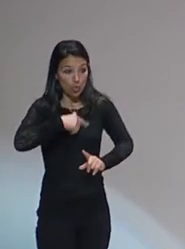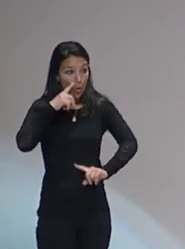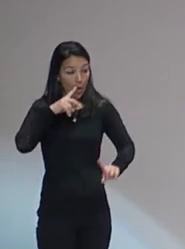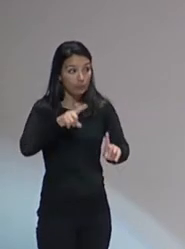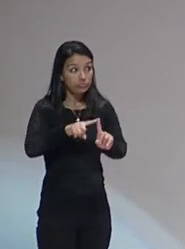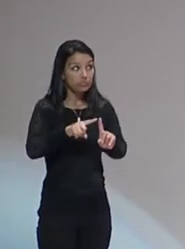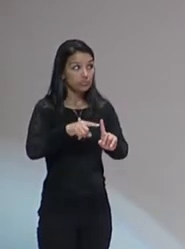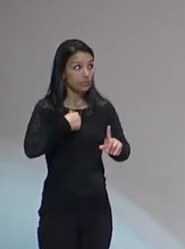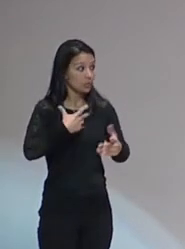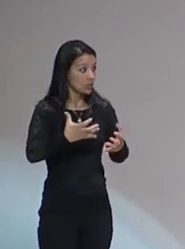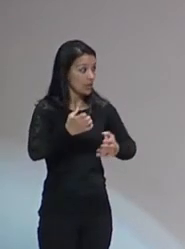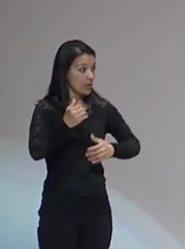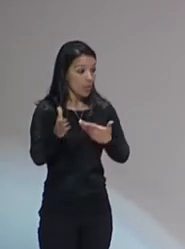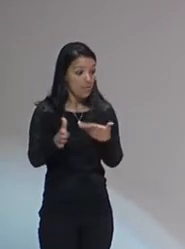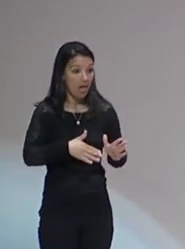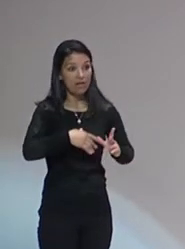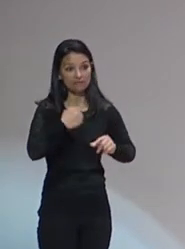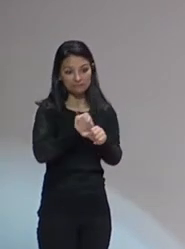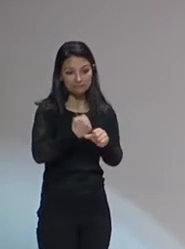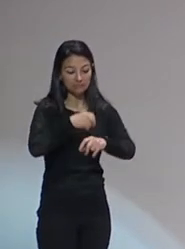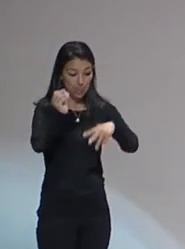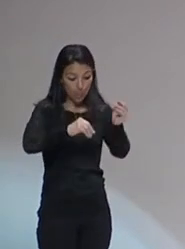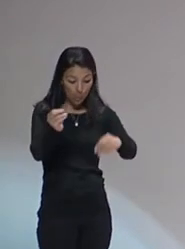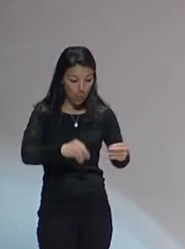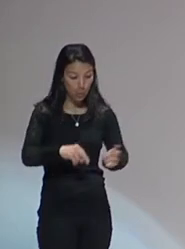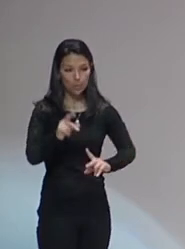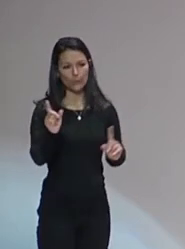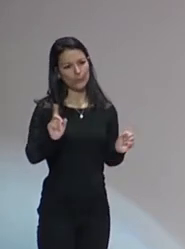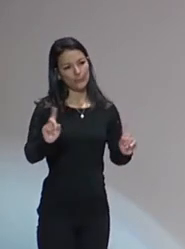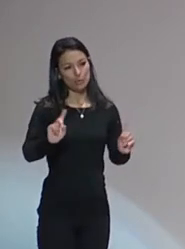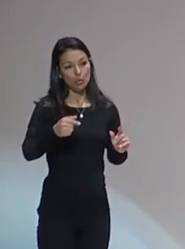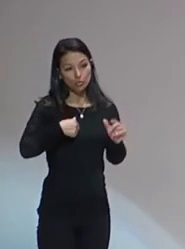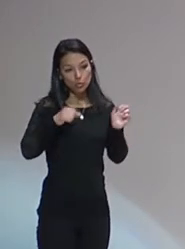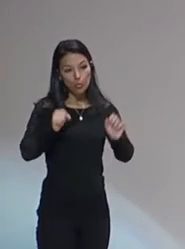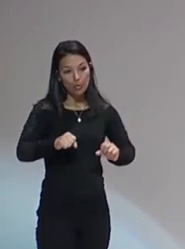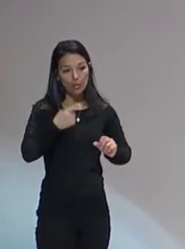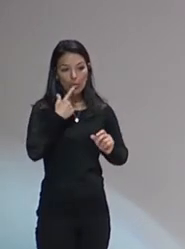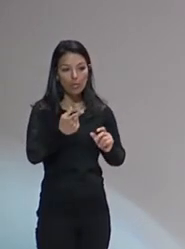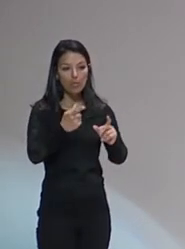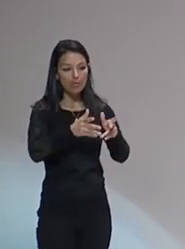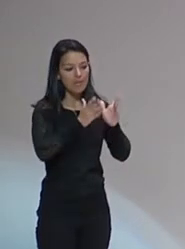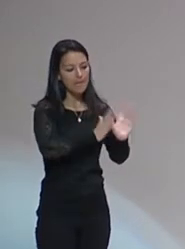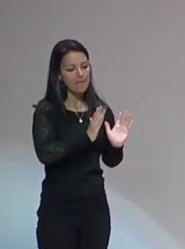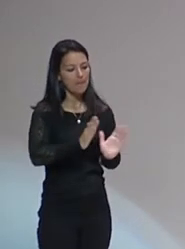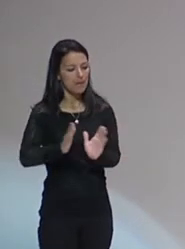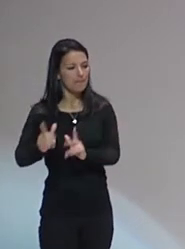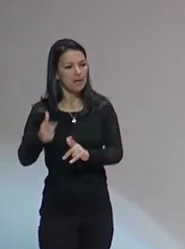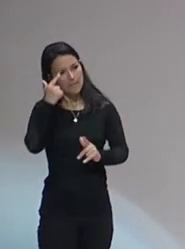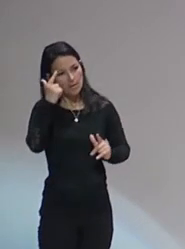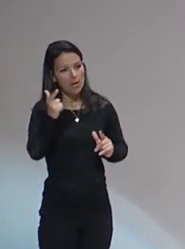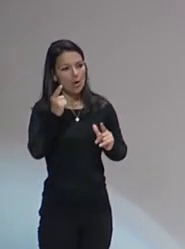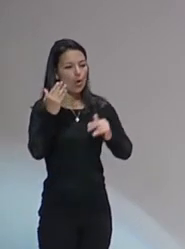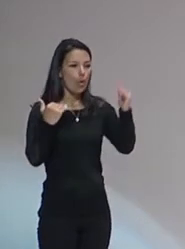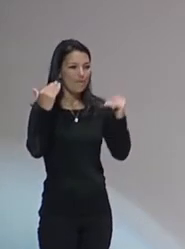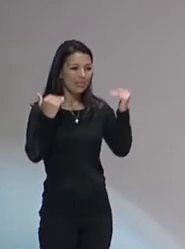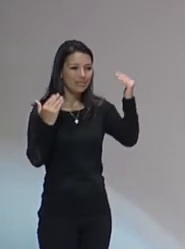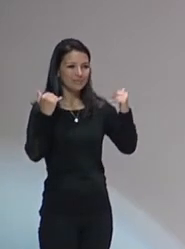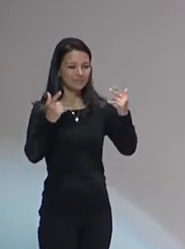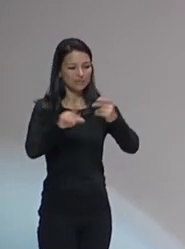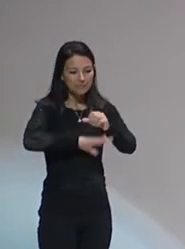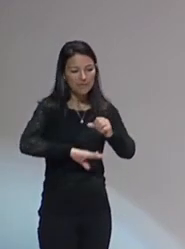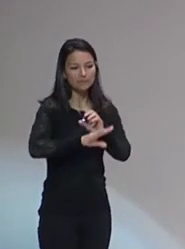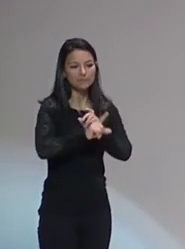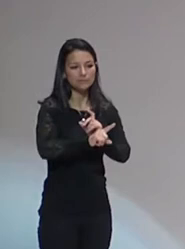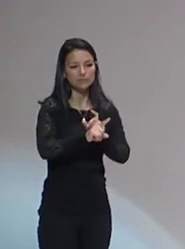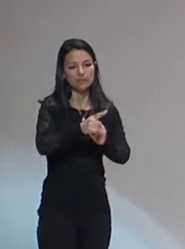el plan de trabajo. Yo puedo desarrollar estándares de competencias básicas, trabajar competencias